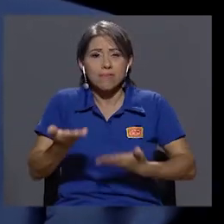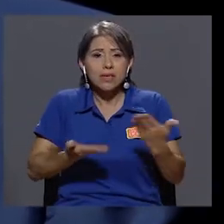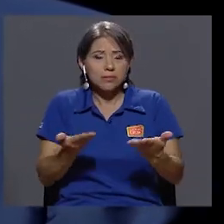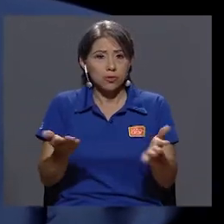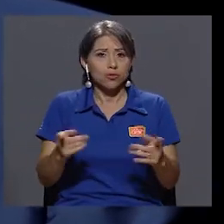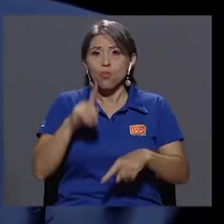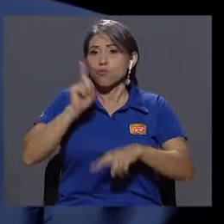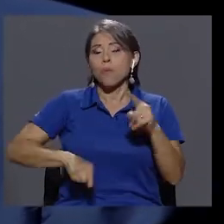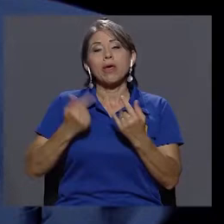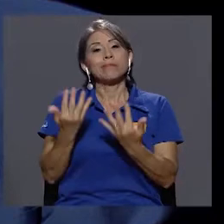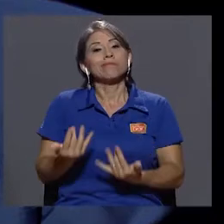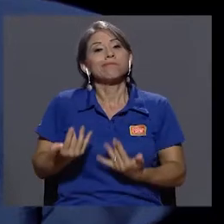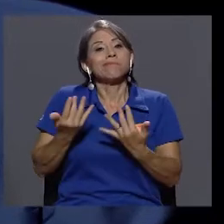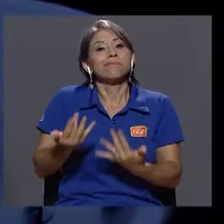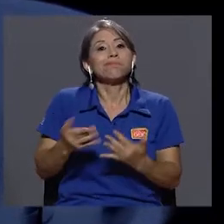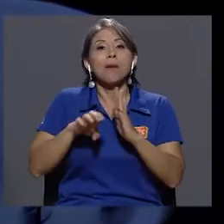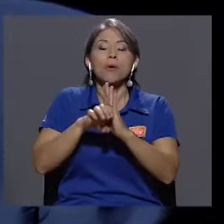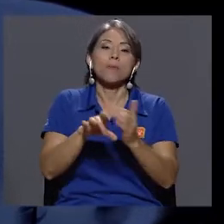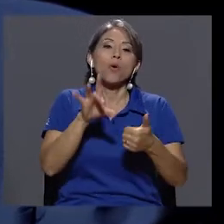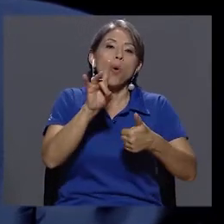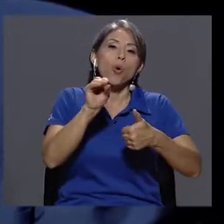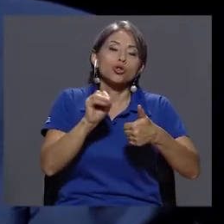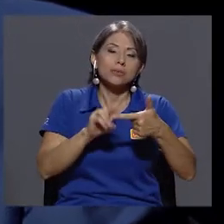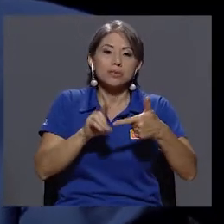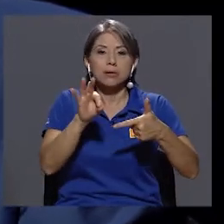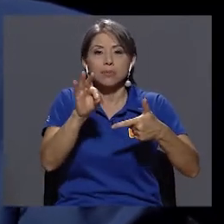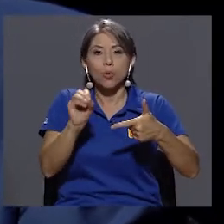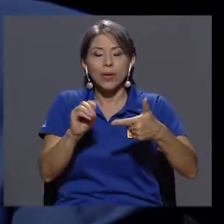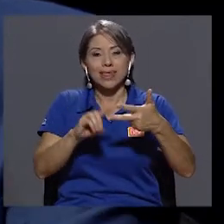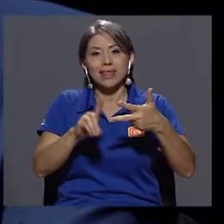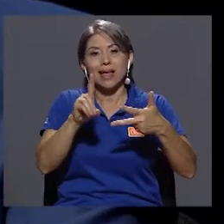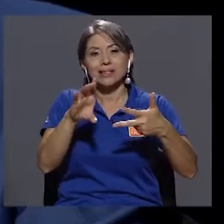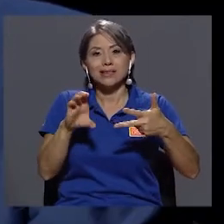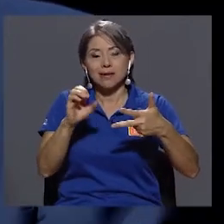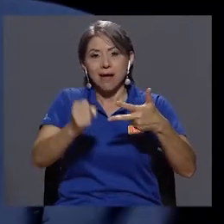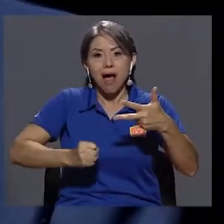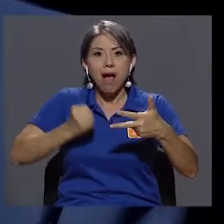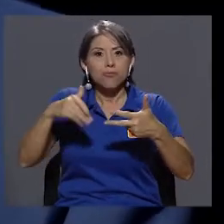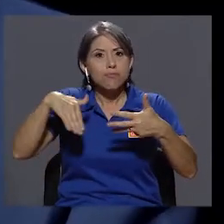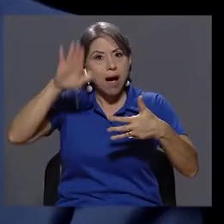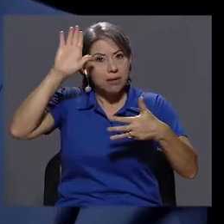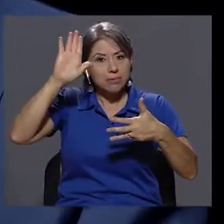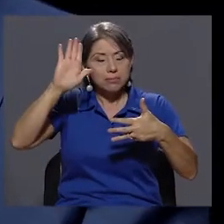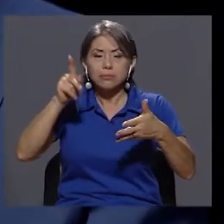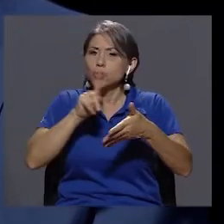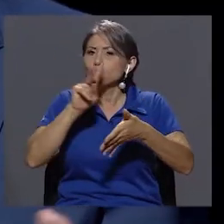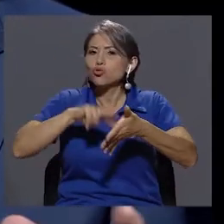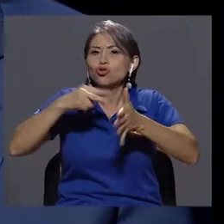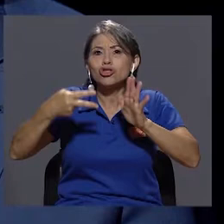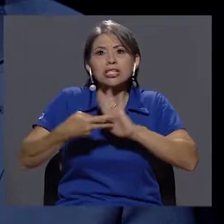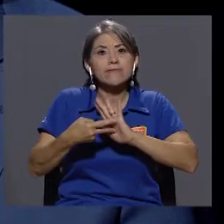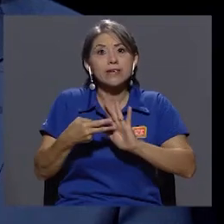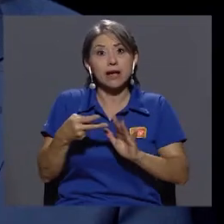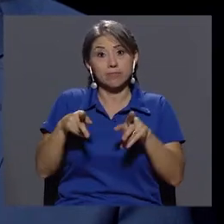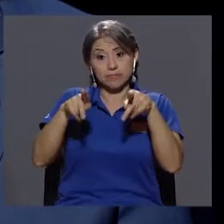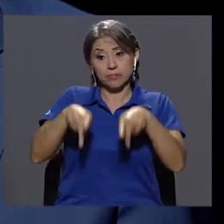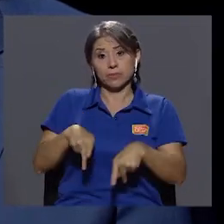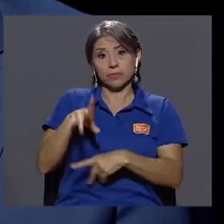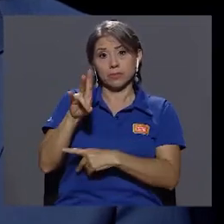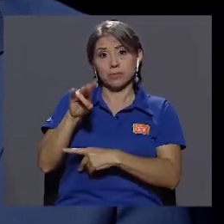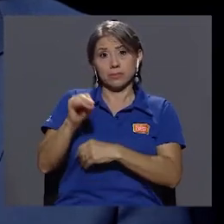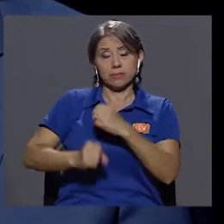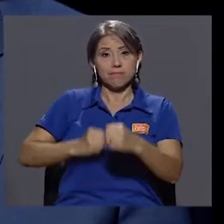entonces ustedes hay en ese estado los de 80 los de 90 los de 100 y más este y no quiere decir que los de 70